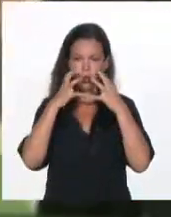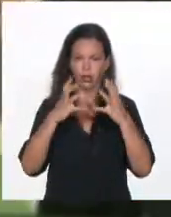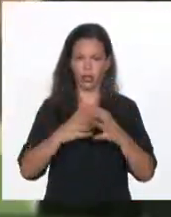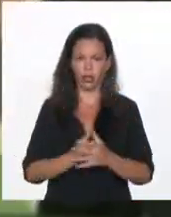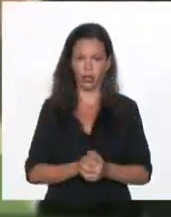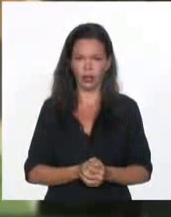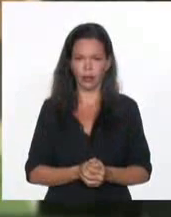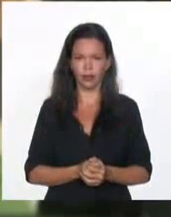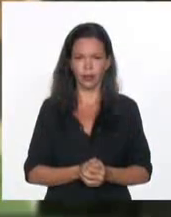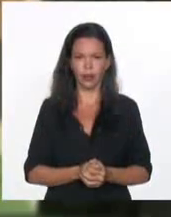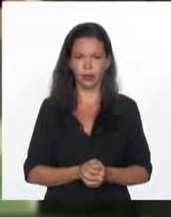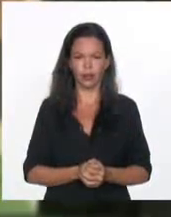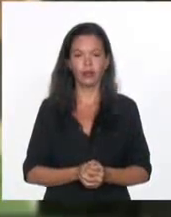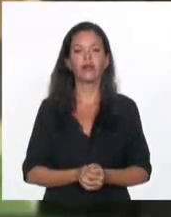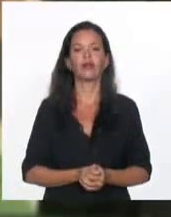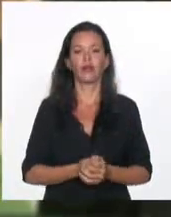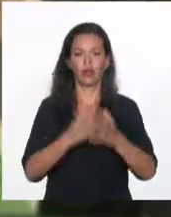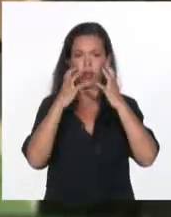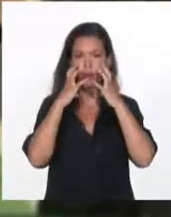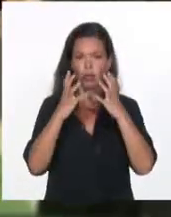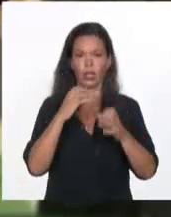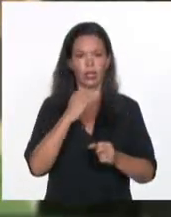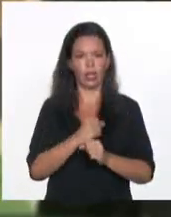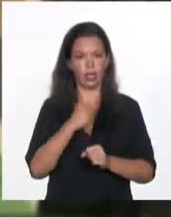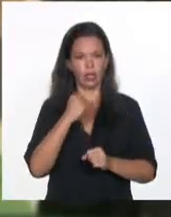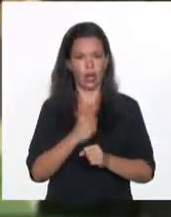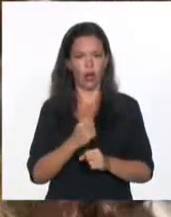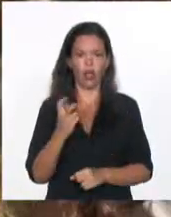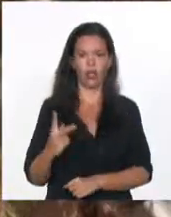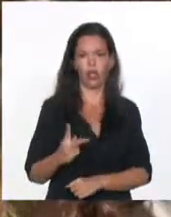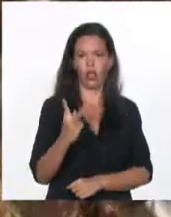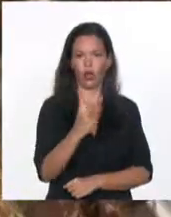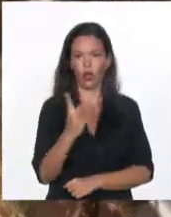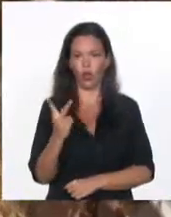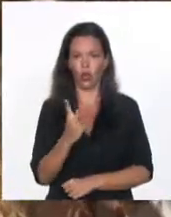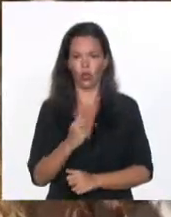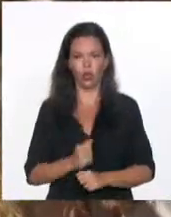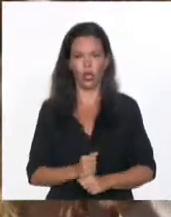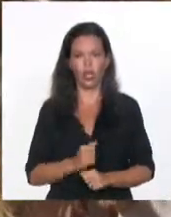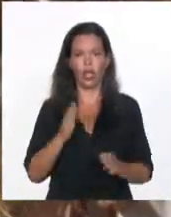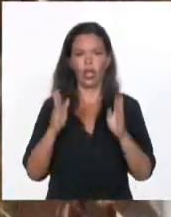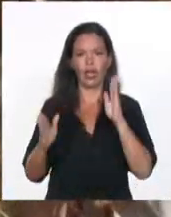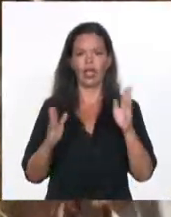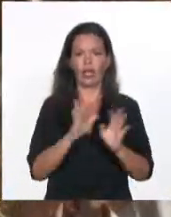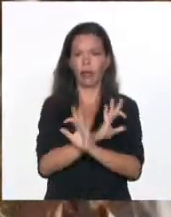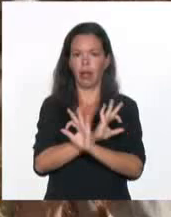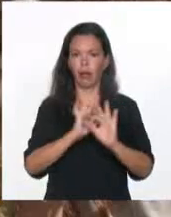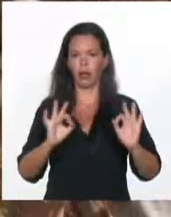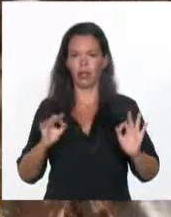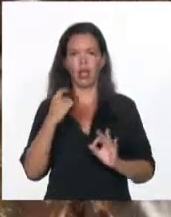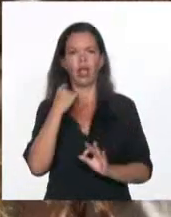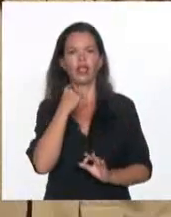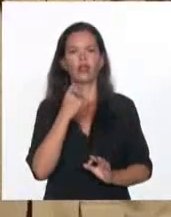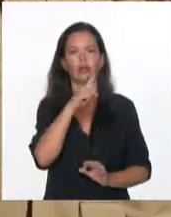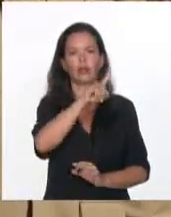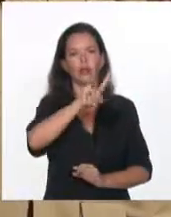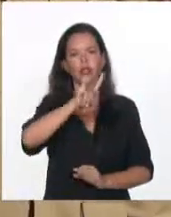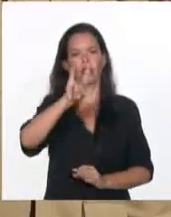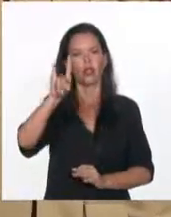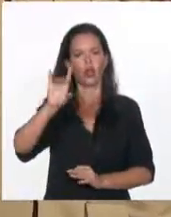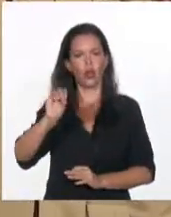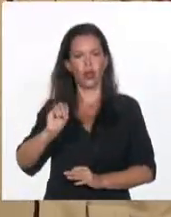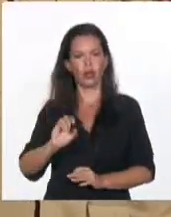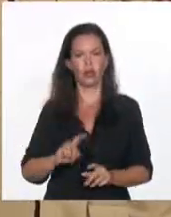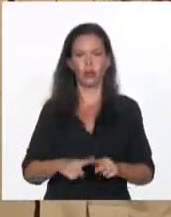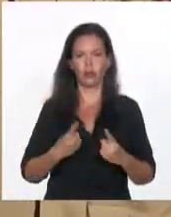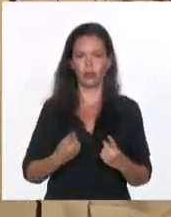de gobierno la labor desarrollada por Julio y Luis Alberto en los años del periodo especial, cuando bajo la orientación directa de Raúl, la FARC y